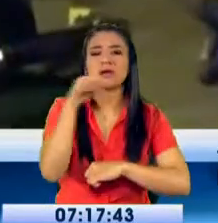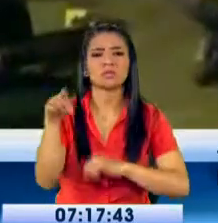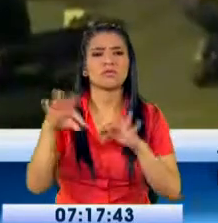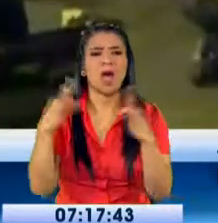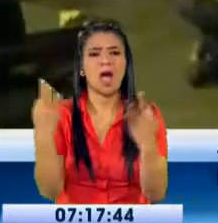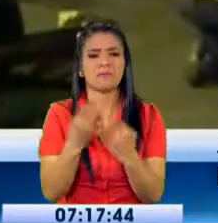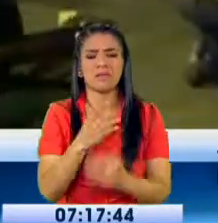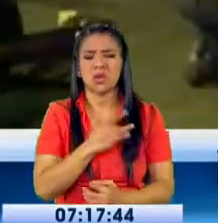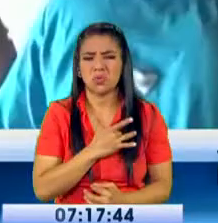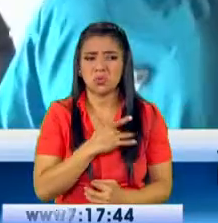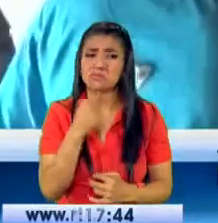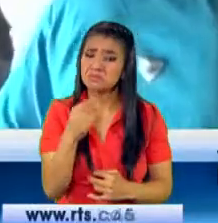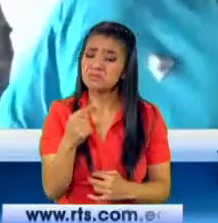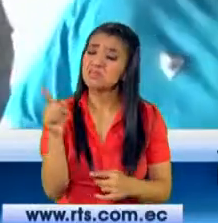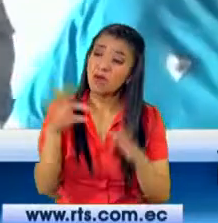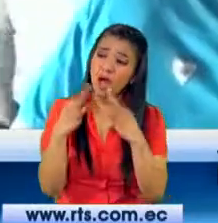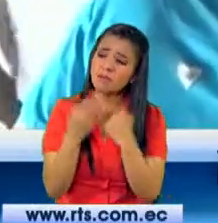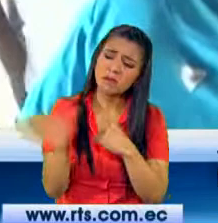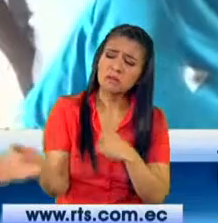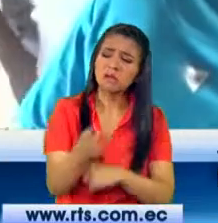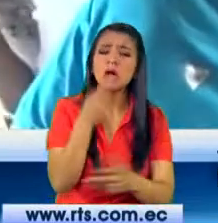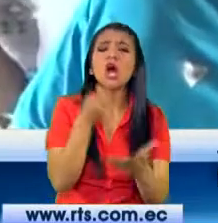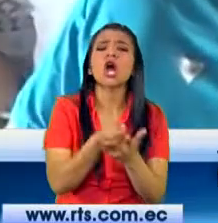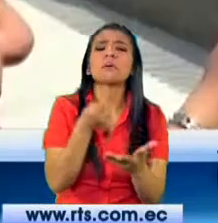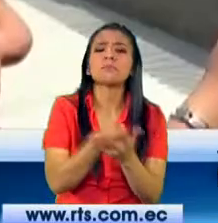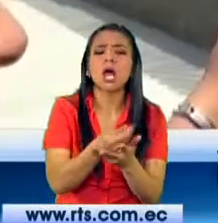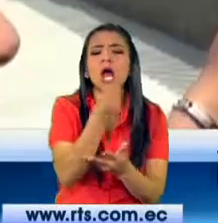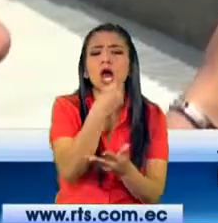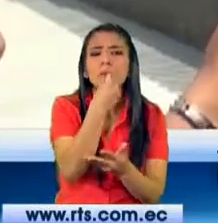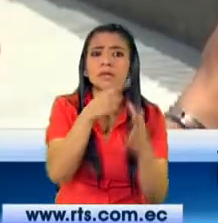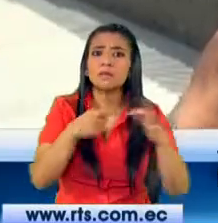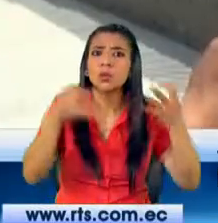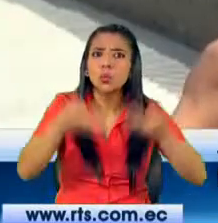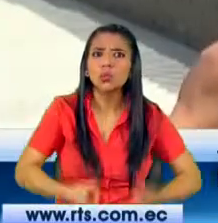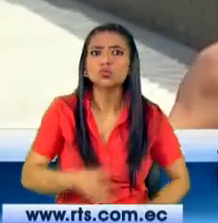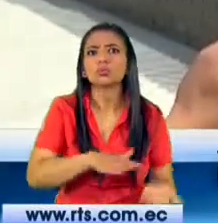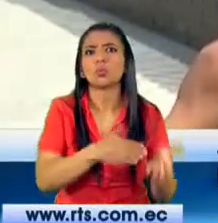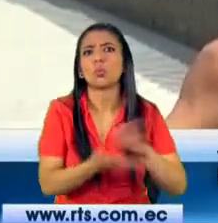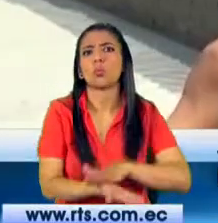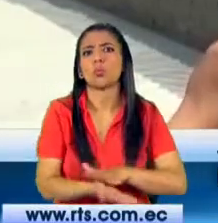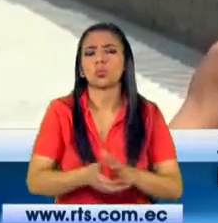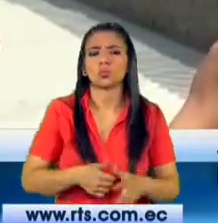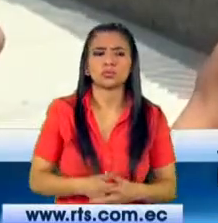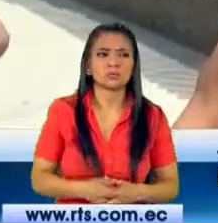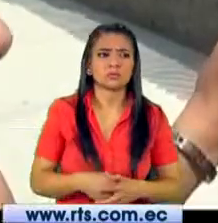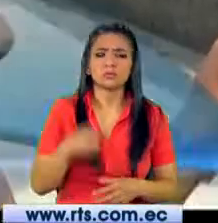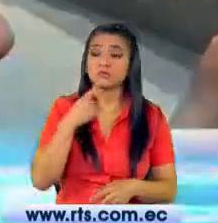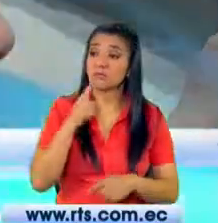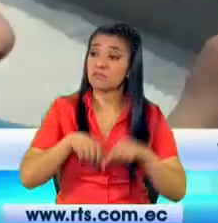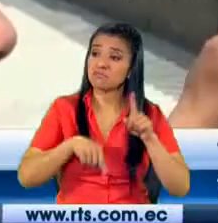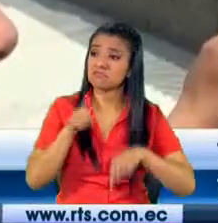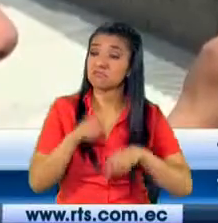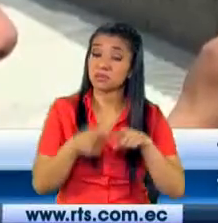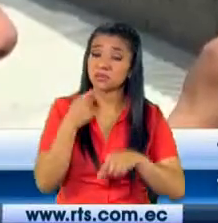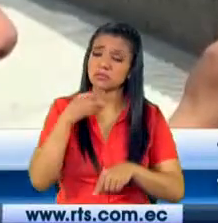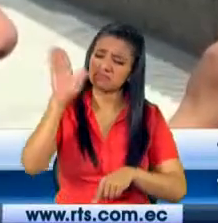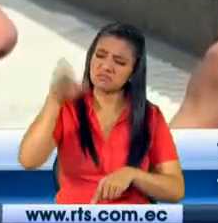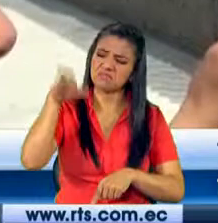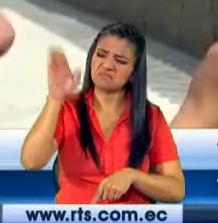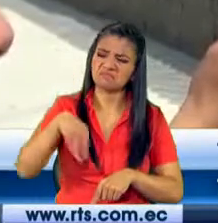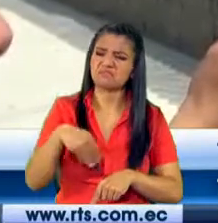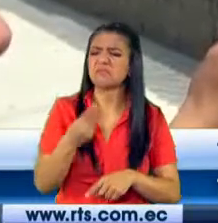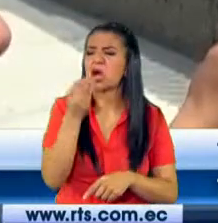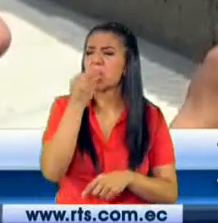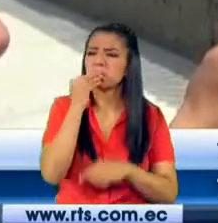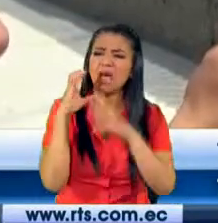aducen que salió por comida rápida, pero la muerte lo sorprendió en el camino. Que él lo llamaron a unos amigos para invitarlo a comer